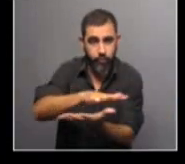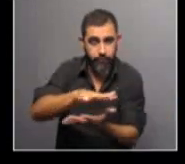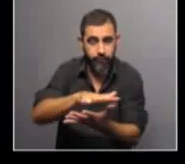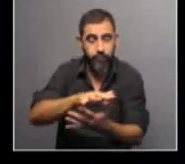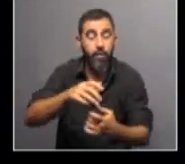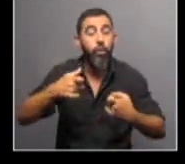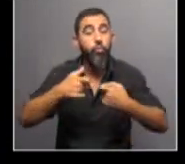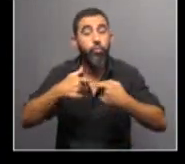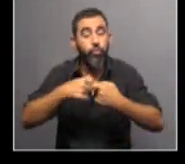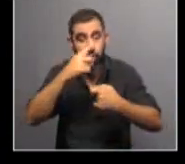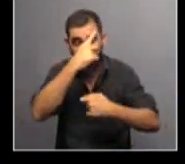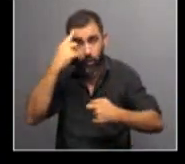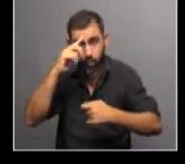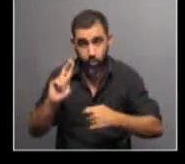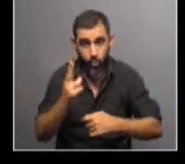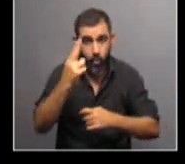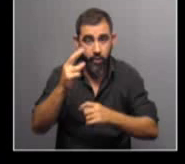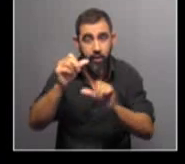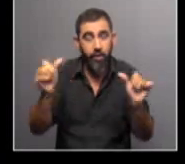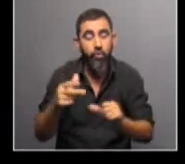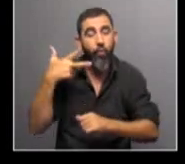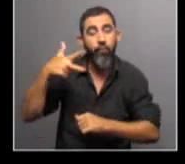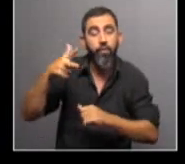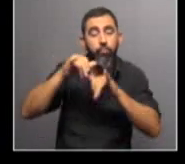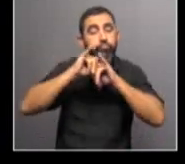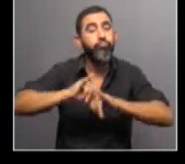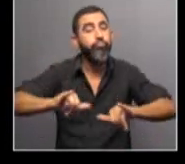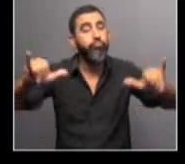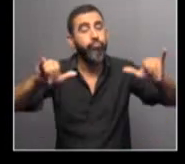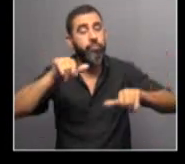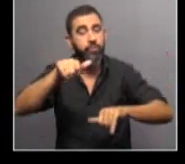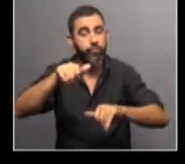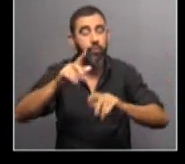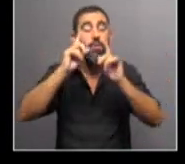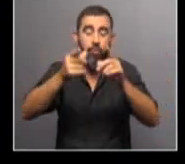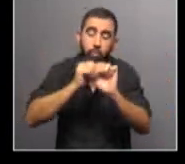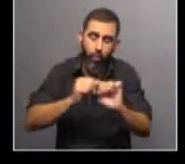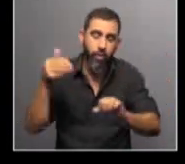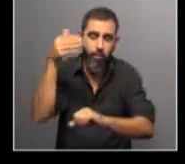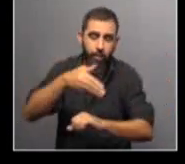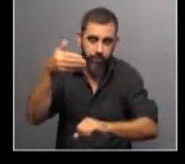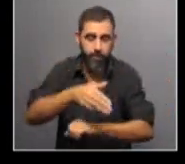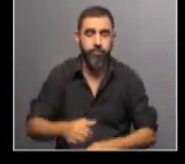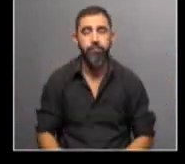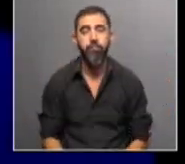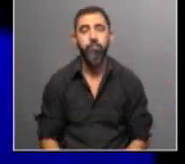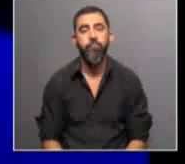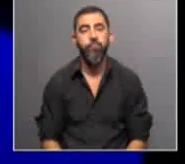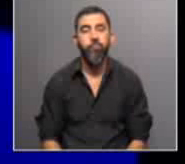La Asociación Down del Uruguay hizo justamente un video para promover esta carrera que ustedes también pueden participar. Acá lo tienen.